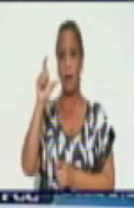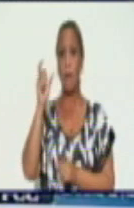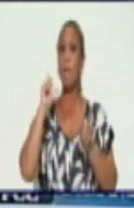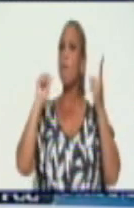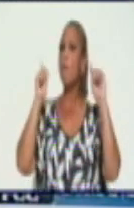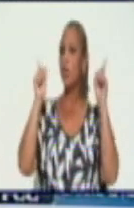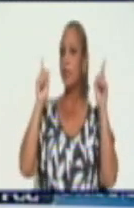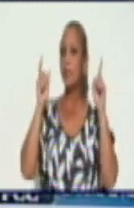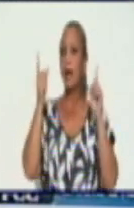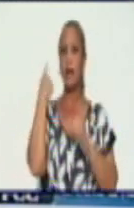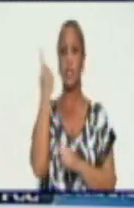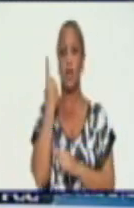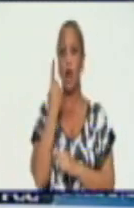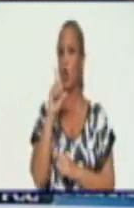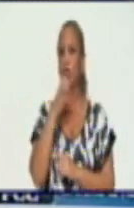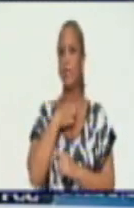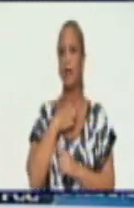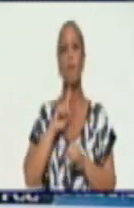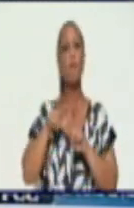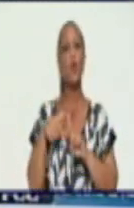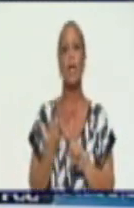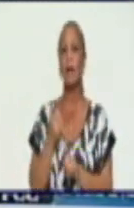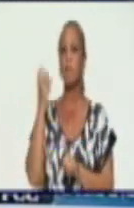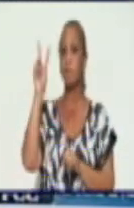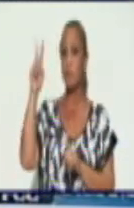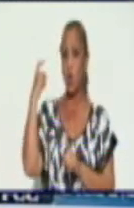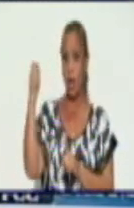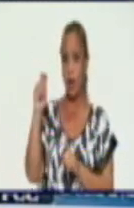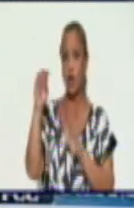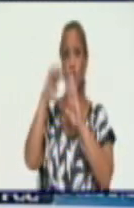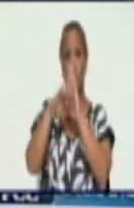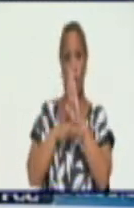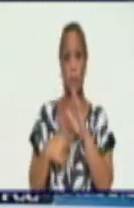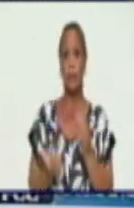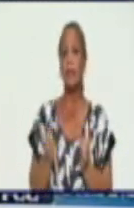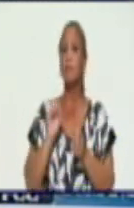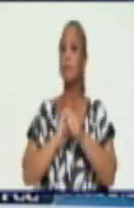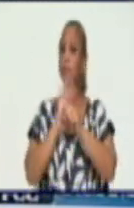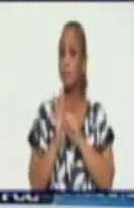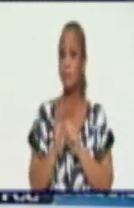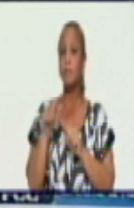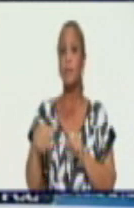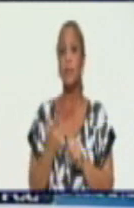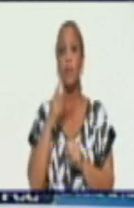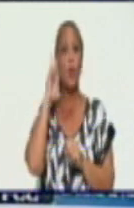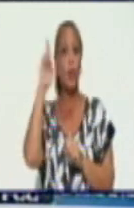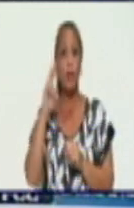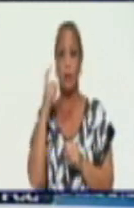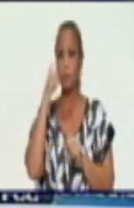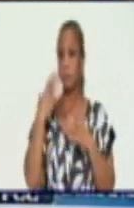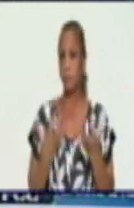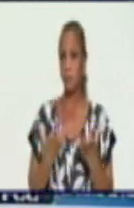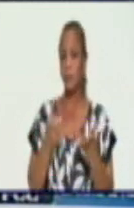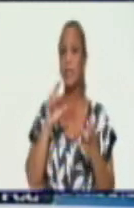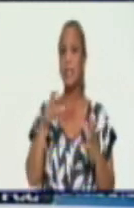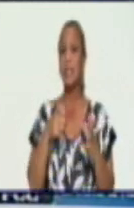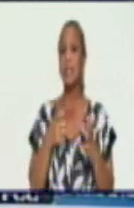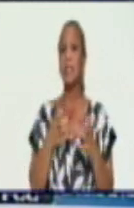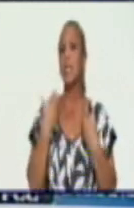y los horarios establecidos por los territorios recordar que una fuente importante alimento hoy están saliendo de las cadenas